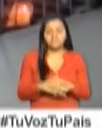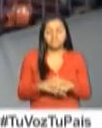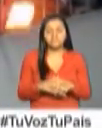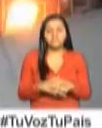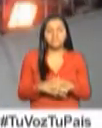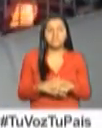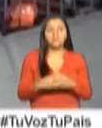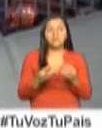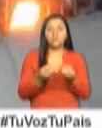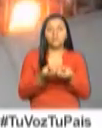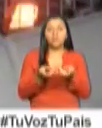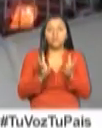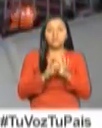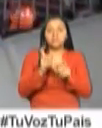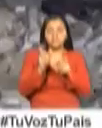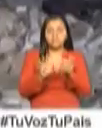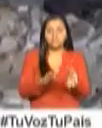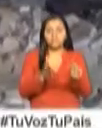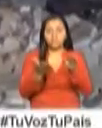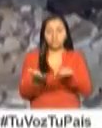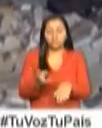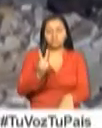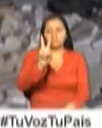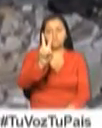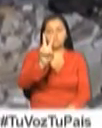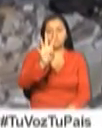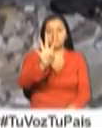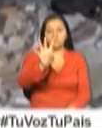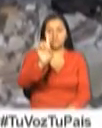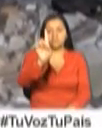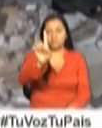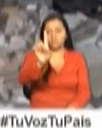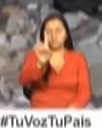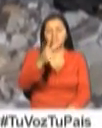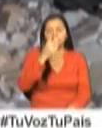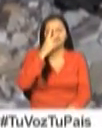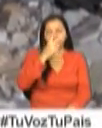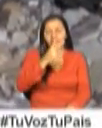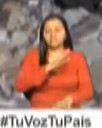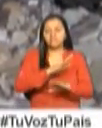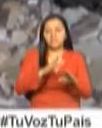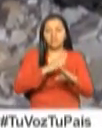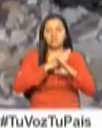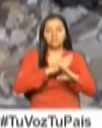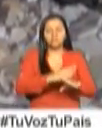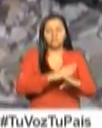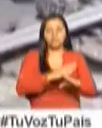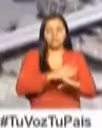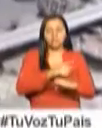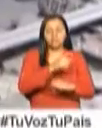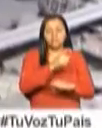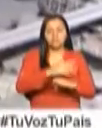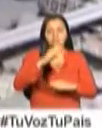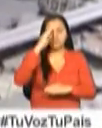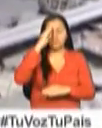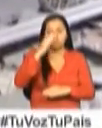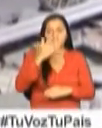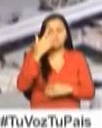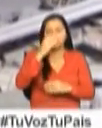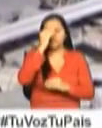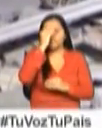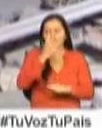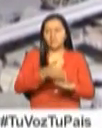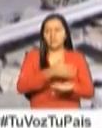La cifra de muertos alcanzaba los 241, rectificada oficialmente por la Protección Civil, ya que inicialmente se había informado